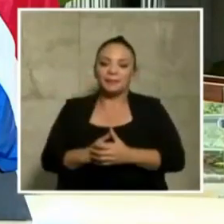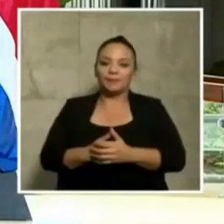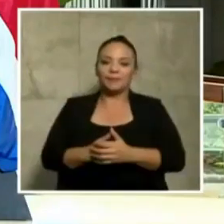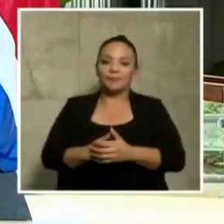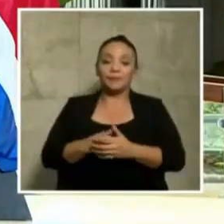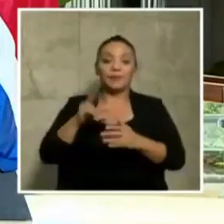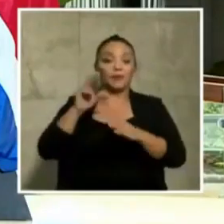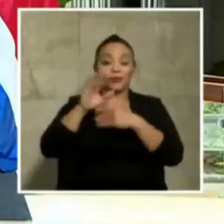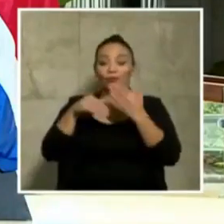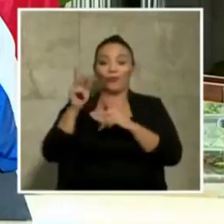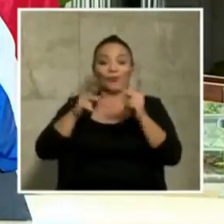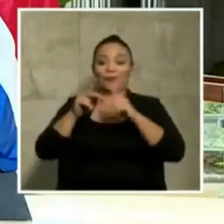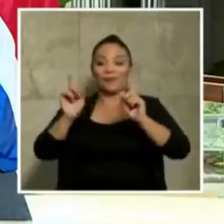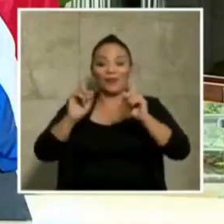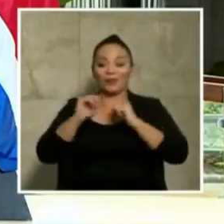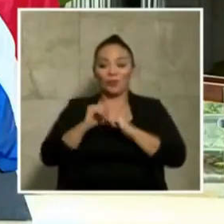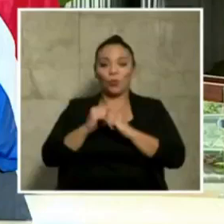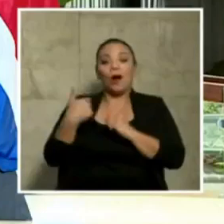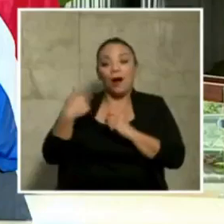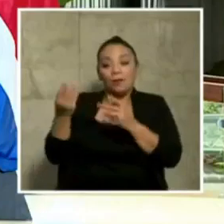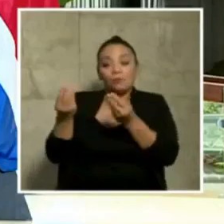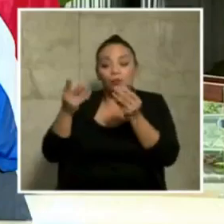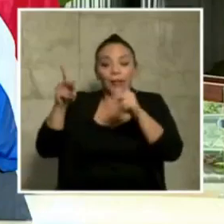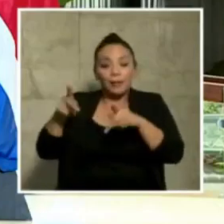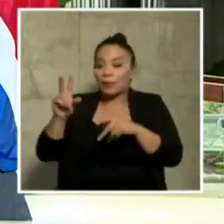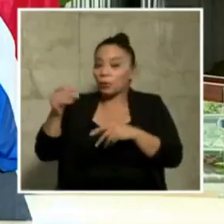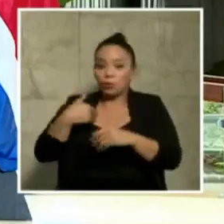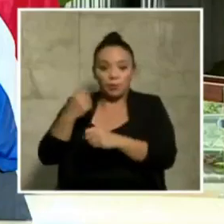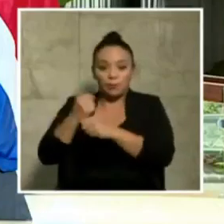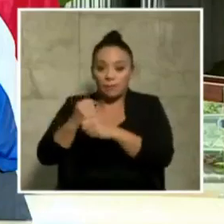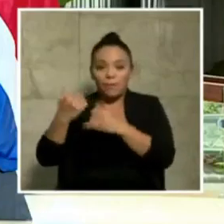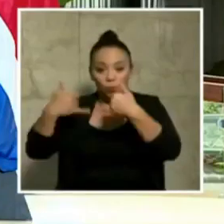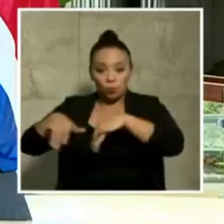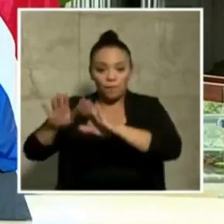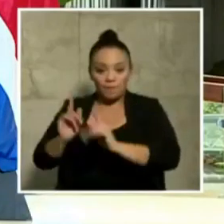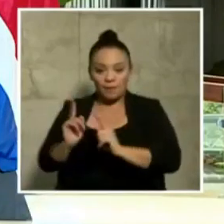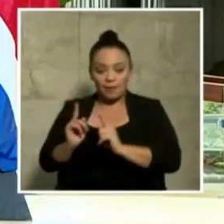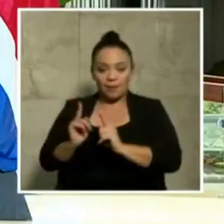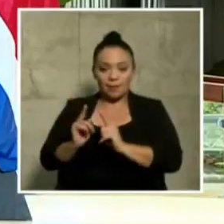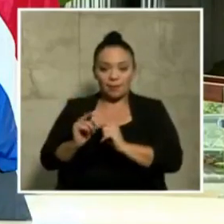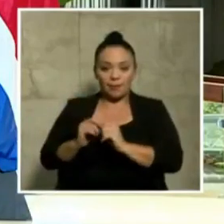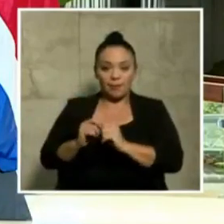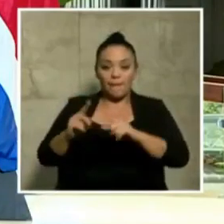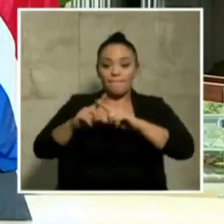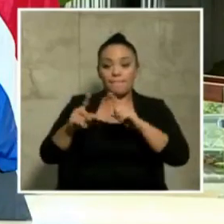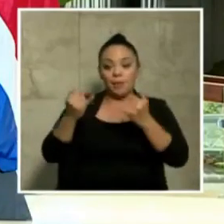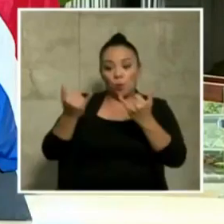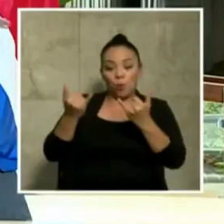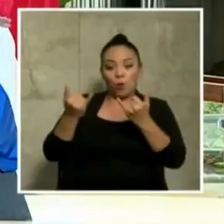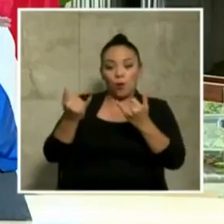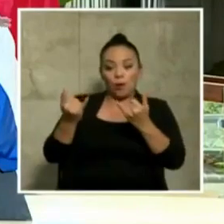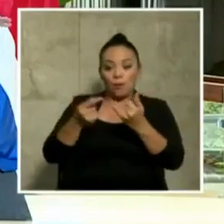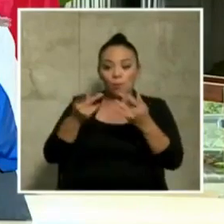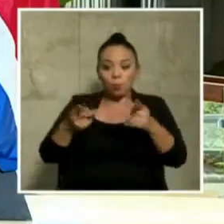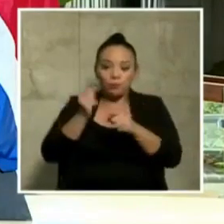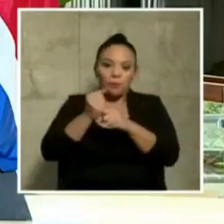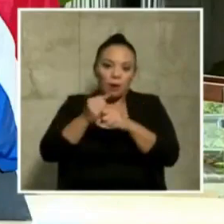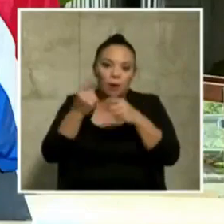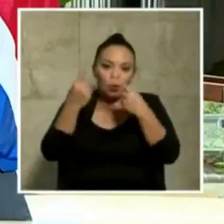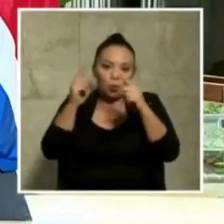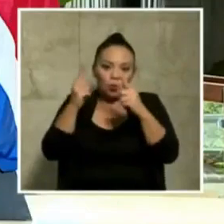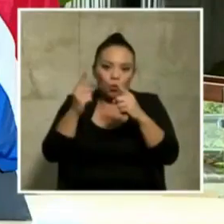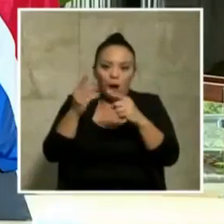está perfecto, hay gente que todavía está desempleada. Sí, por eso. Ahora, el desempleo se nos cayó a la mitad. Eso es una gran